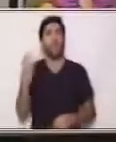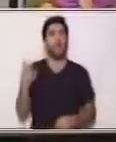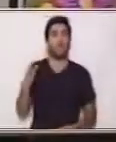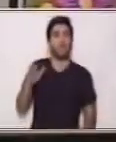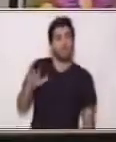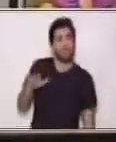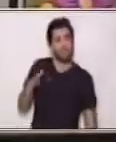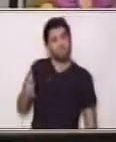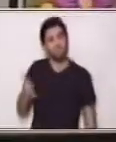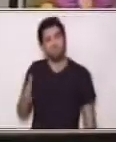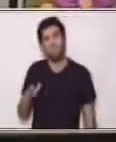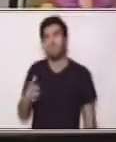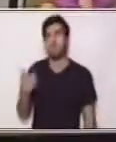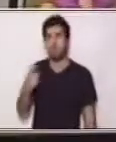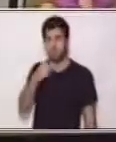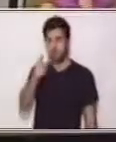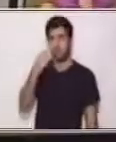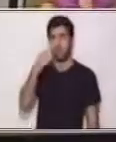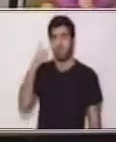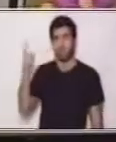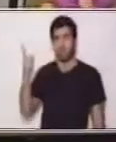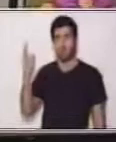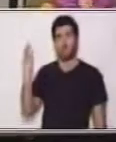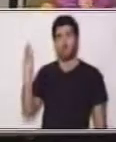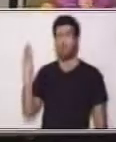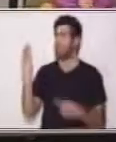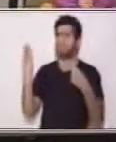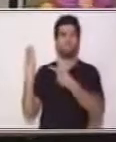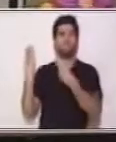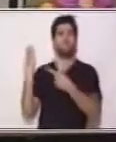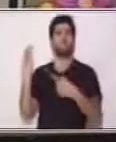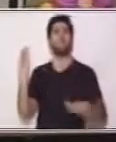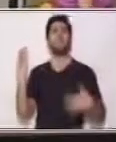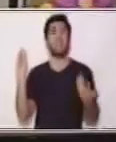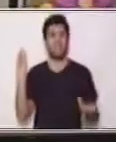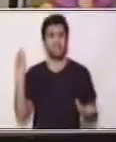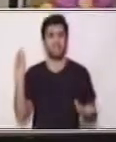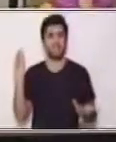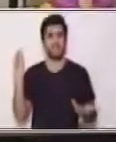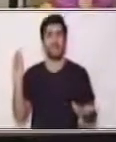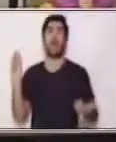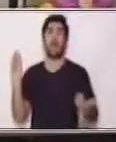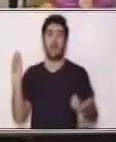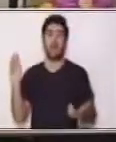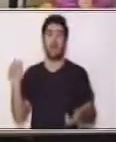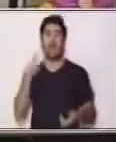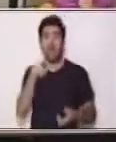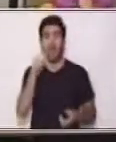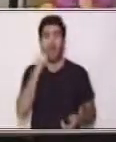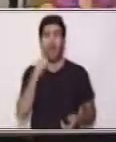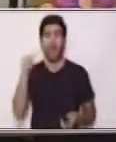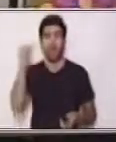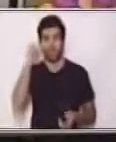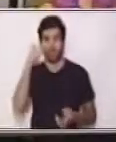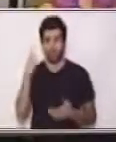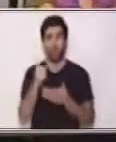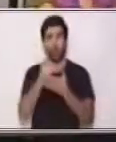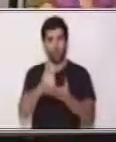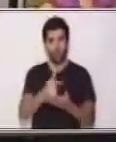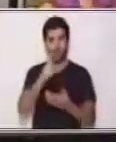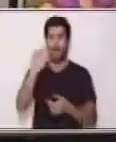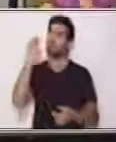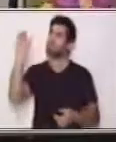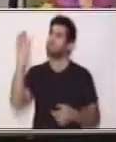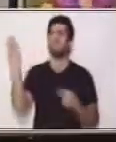qué objeto tengo en la mano? ¿Qué objeto es? Un adulto responsable que te ayude en casa. ¿Qué objeto es? A